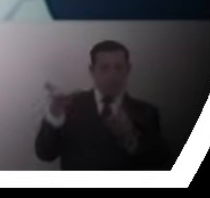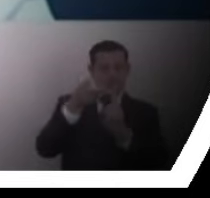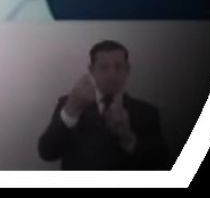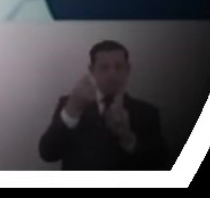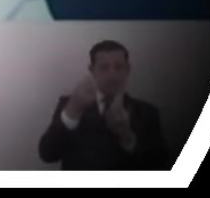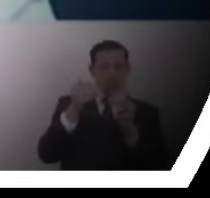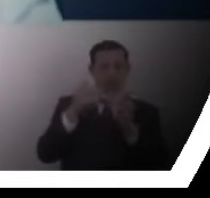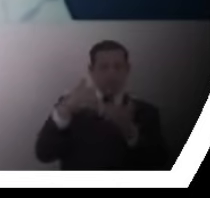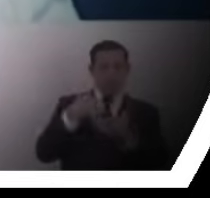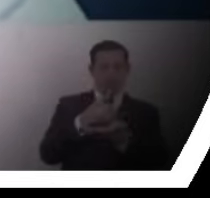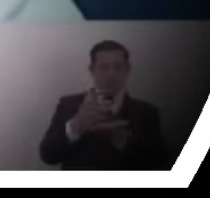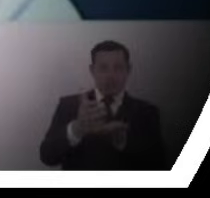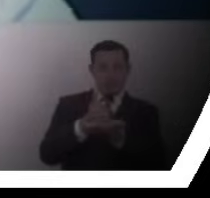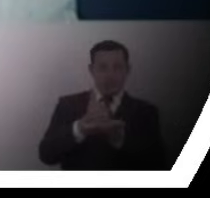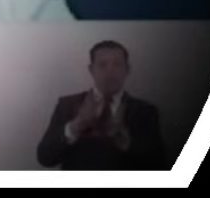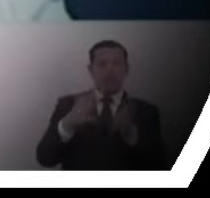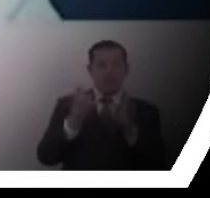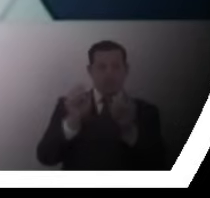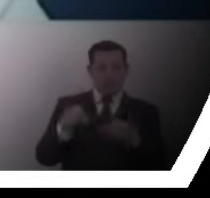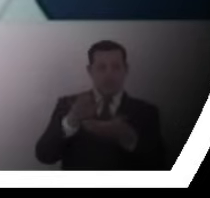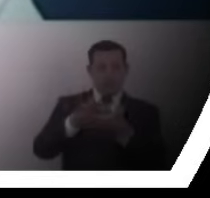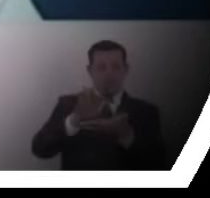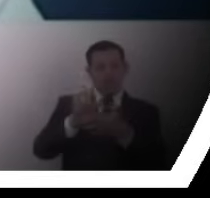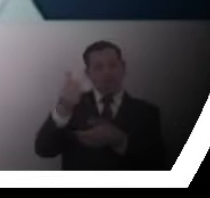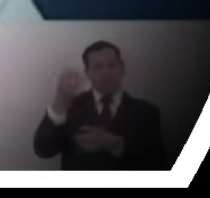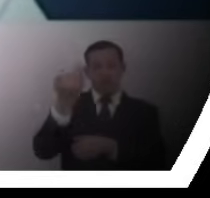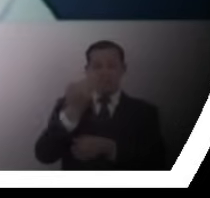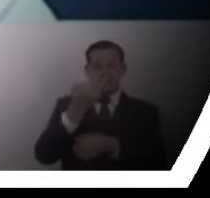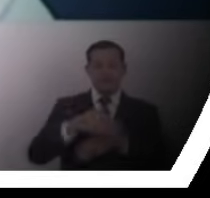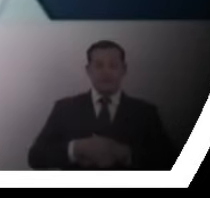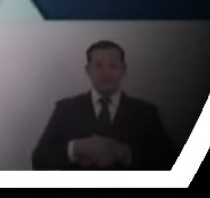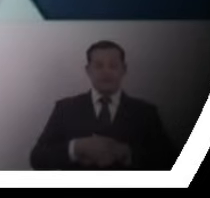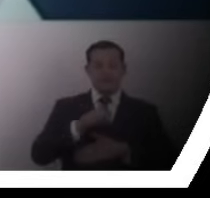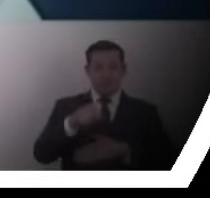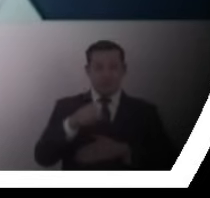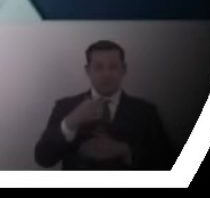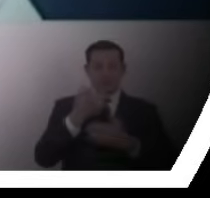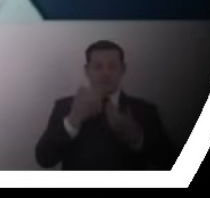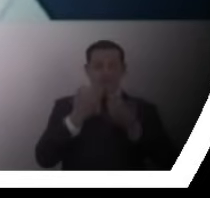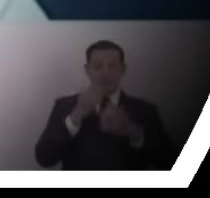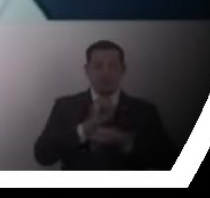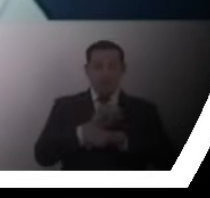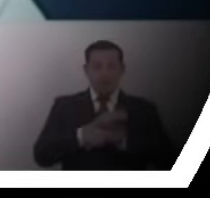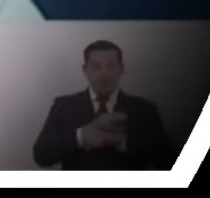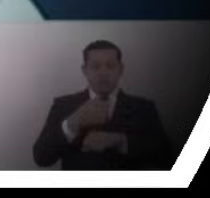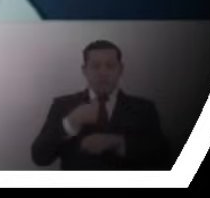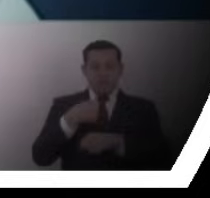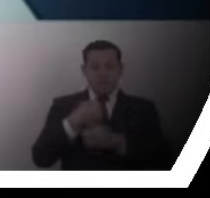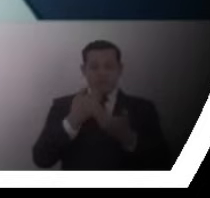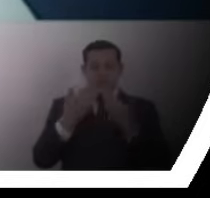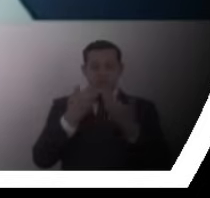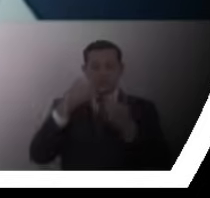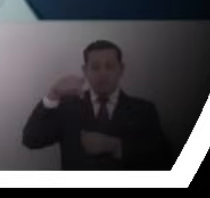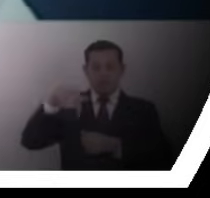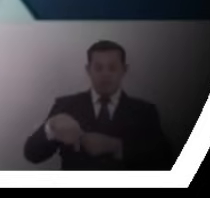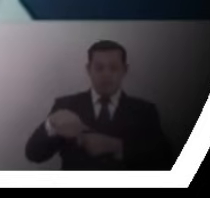dinero también a Hacienda para que pueda cubrir otras necesidades. Eso es lo que estamos diciendo. Lo que yo estoy